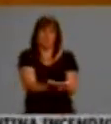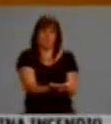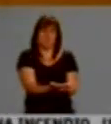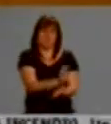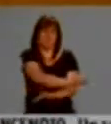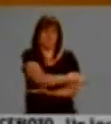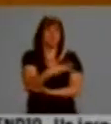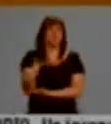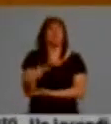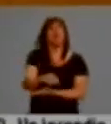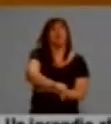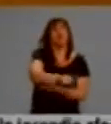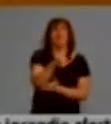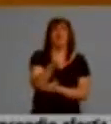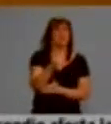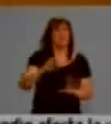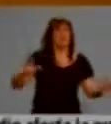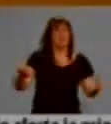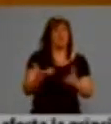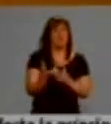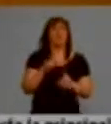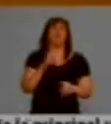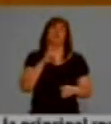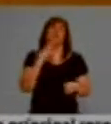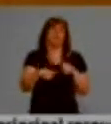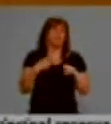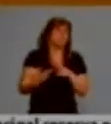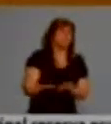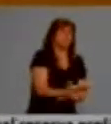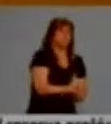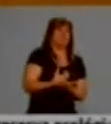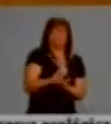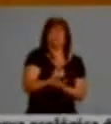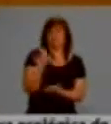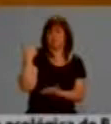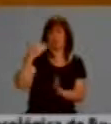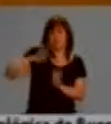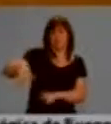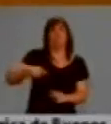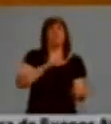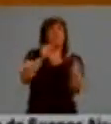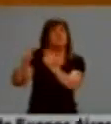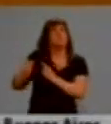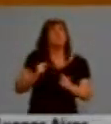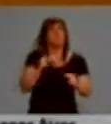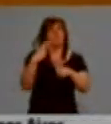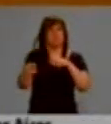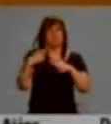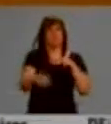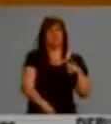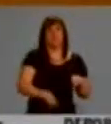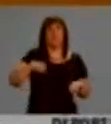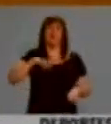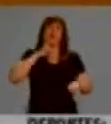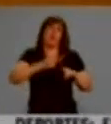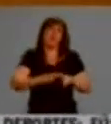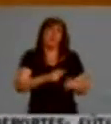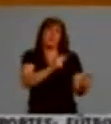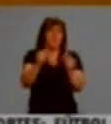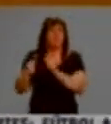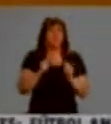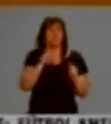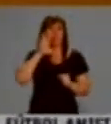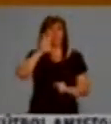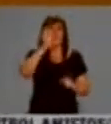resolución aprobada por todos los grupos de esta Cámara en el último debate de política general, conocido como debate del Estado de la